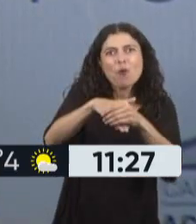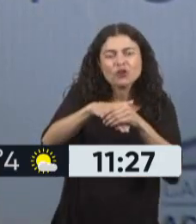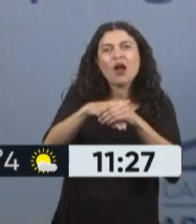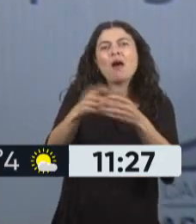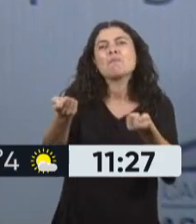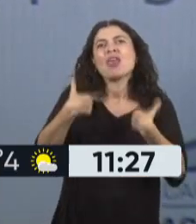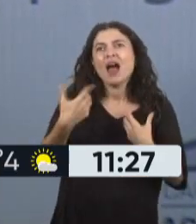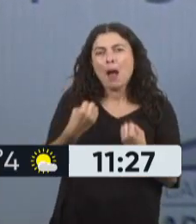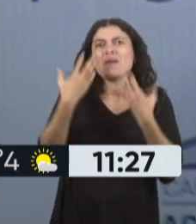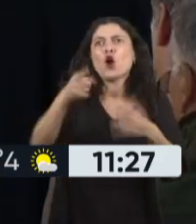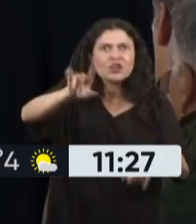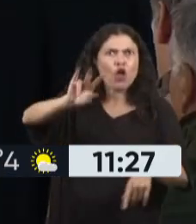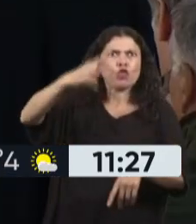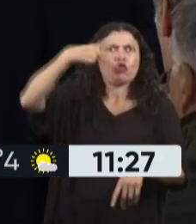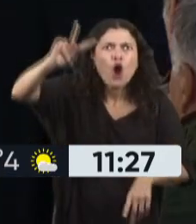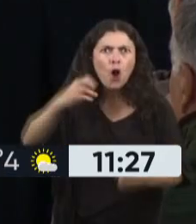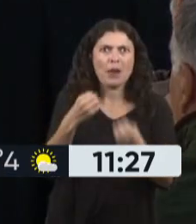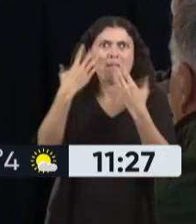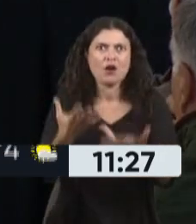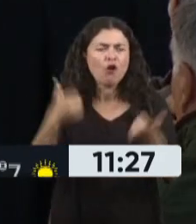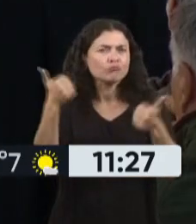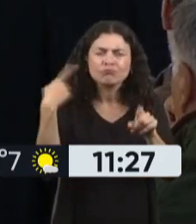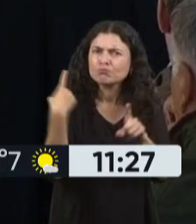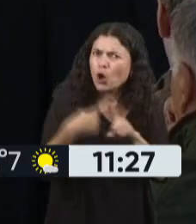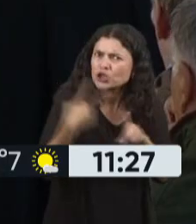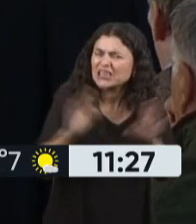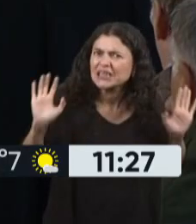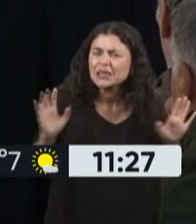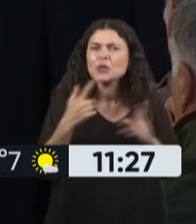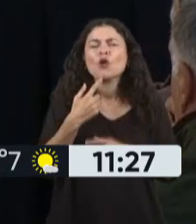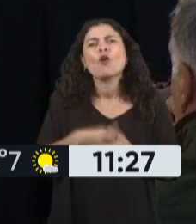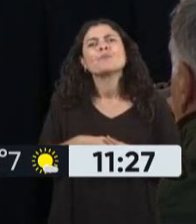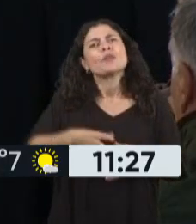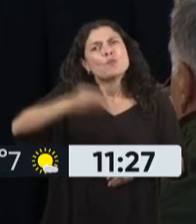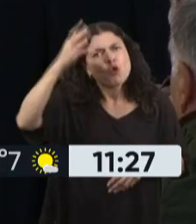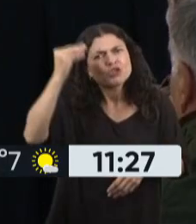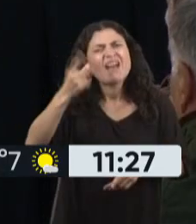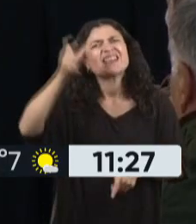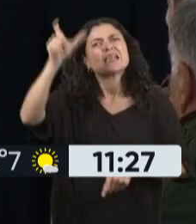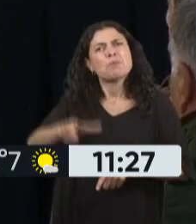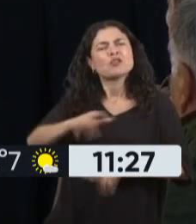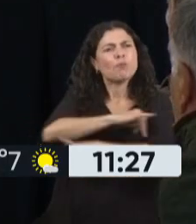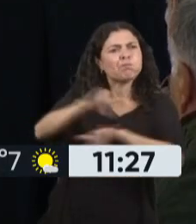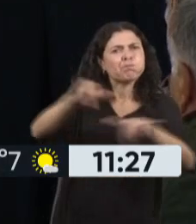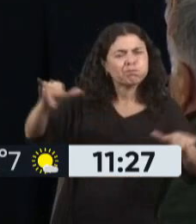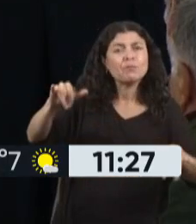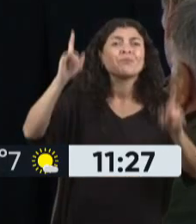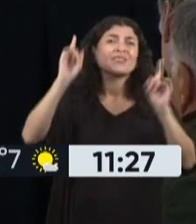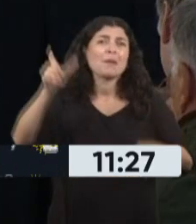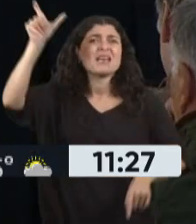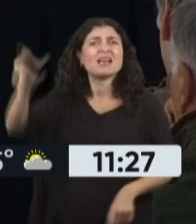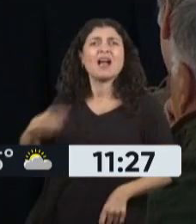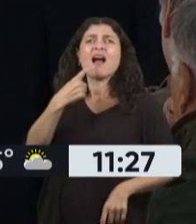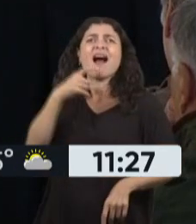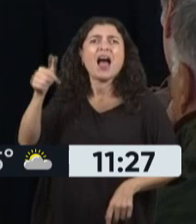Entonces, una de las cosas que se le ocurrió al brillante vocero que tengo, que es Manuel